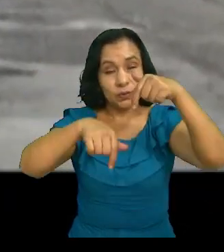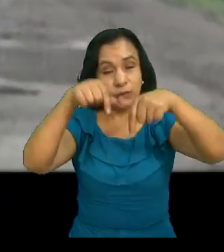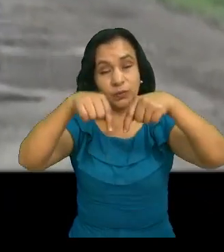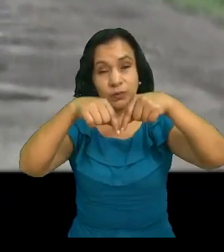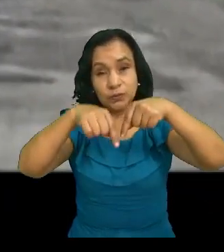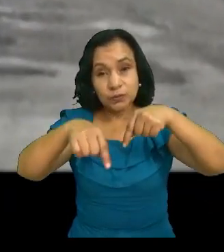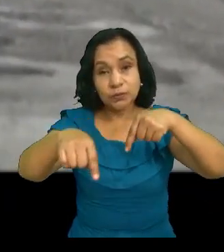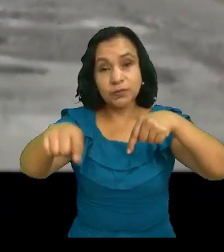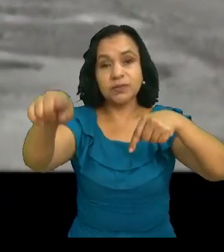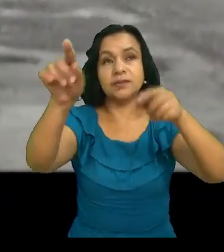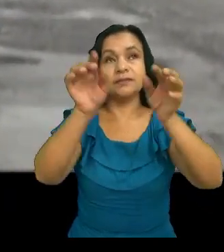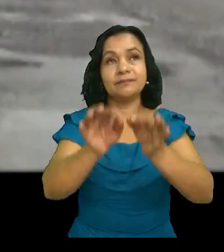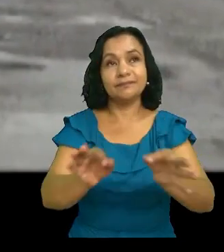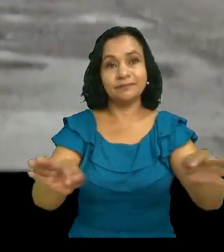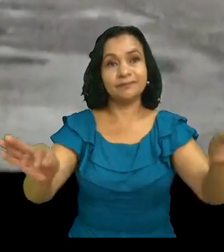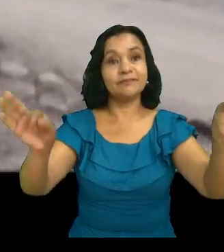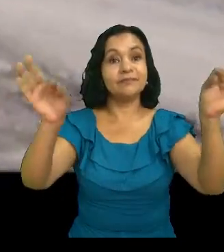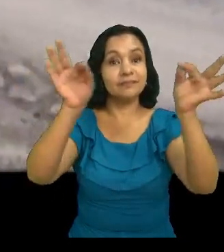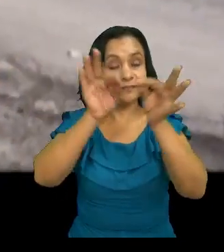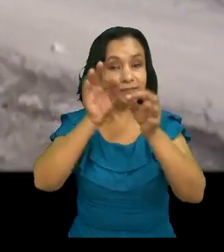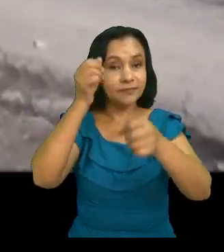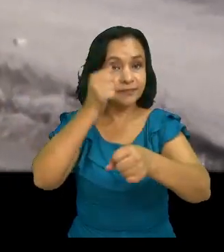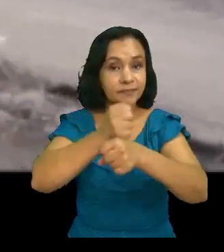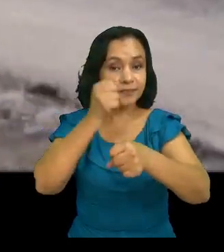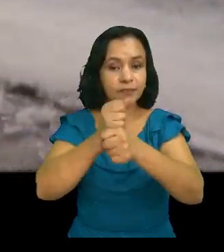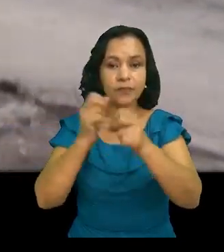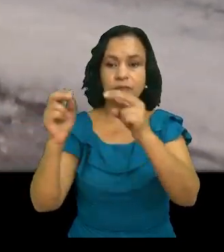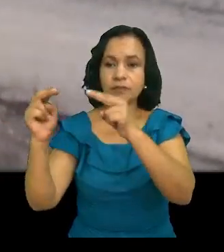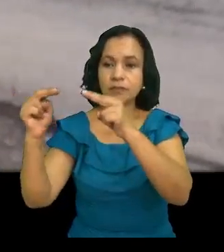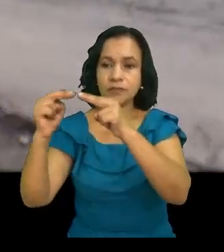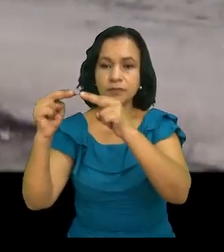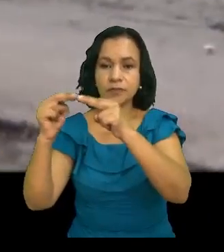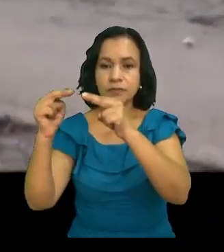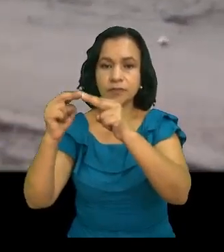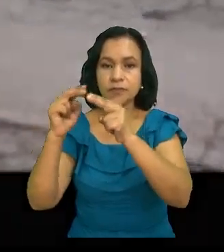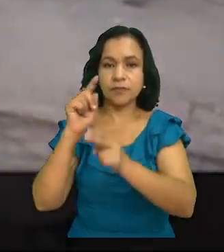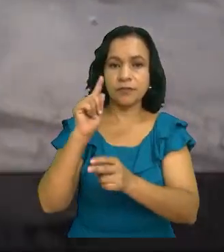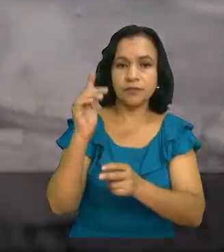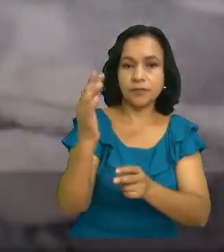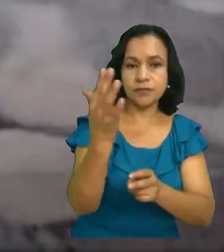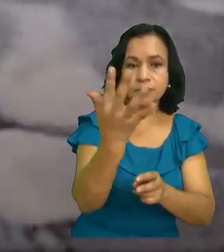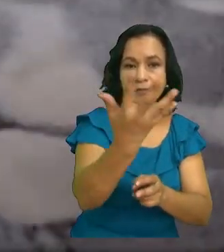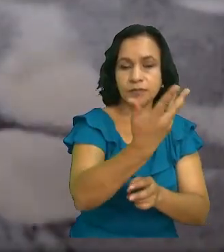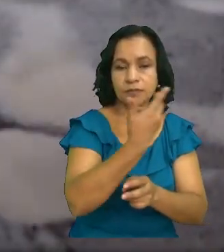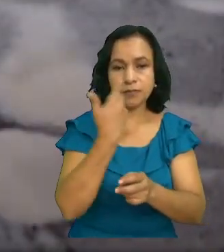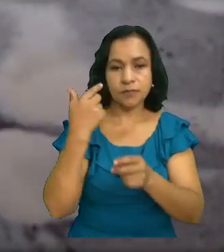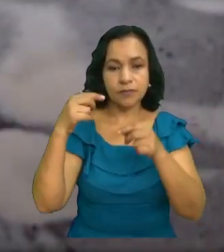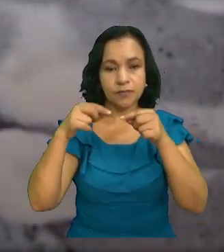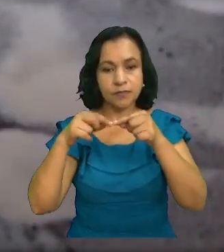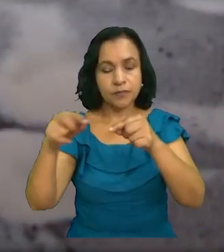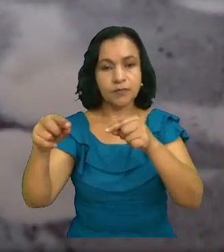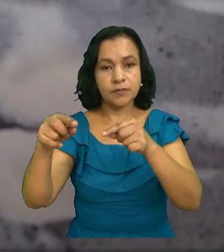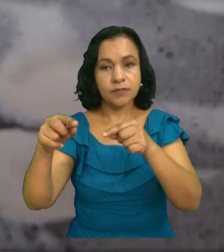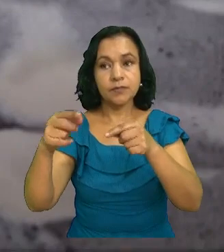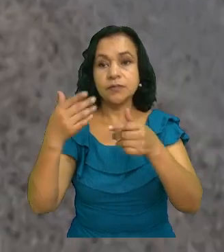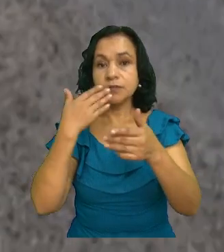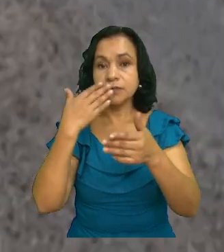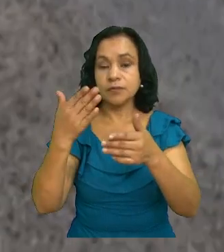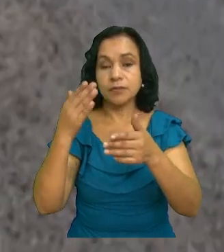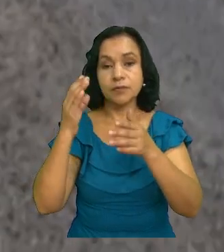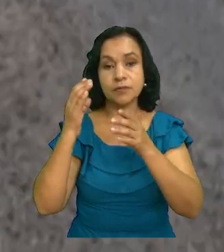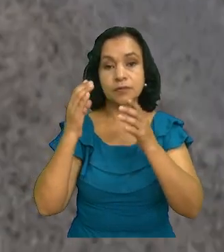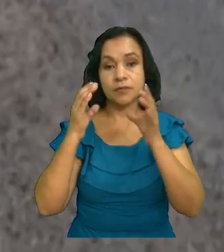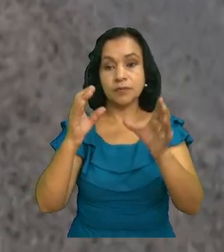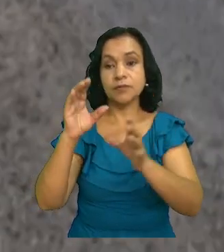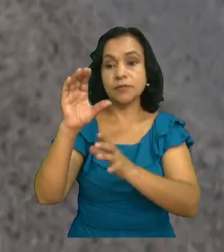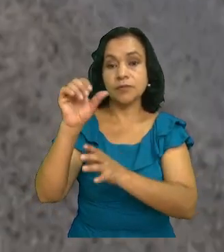un eslabón fundamental para vincular a todo el corredor estratégico del Caribe